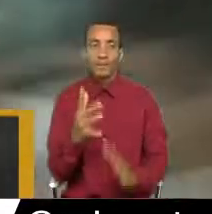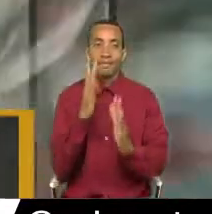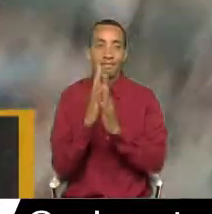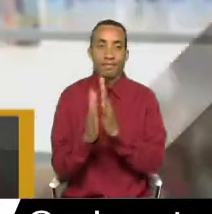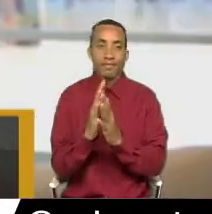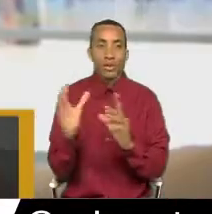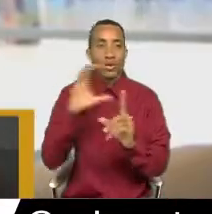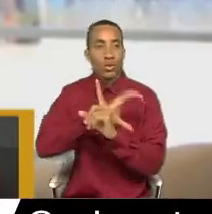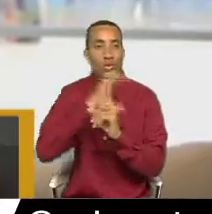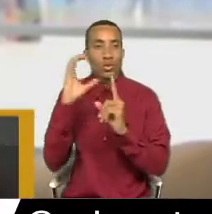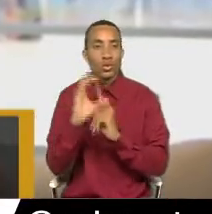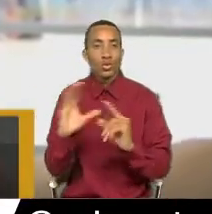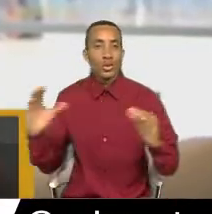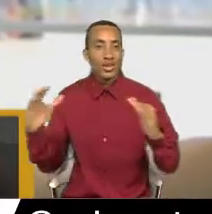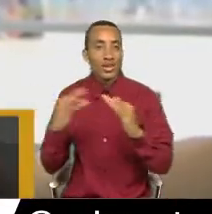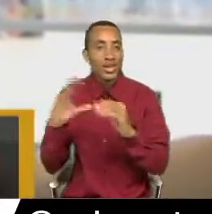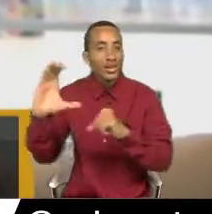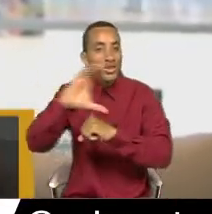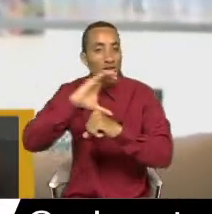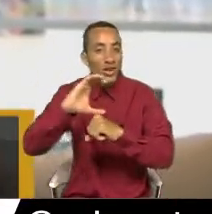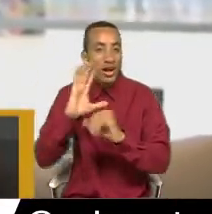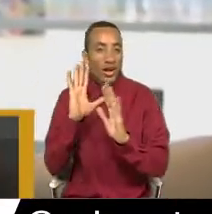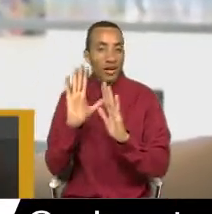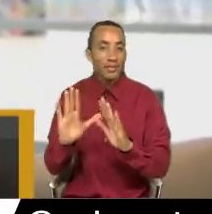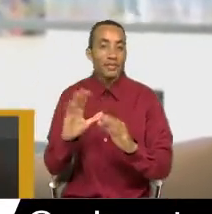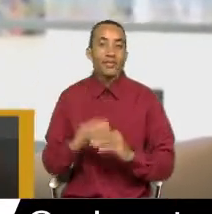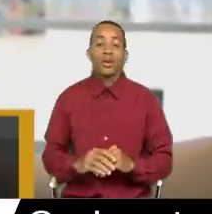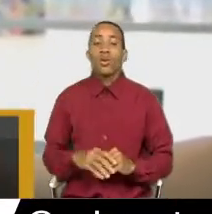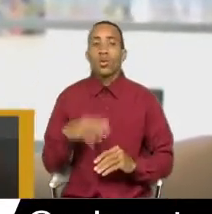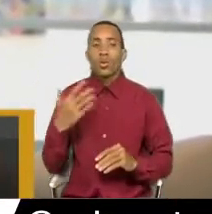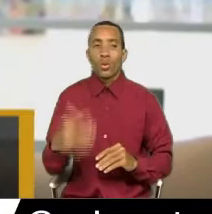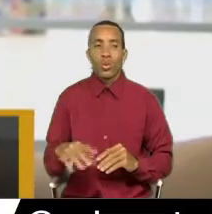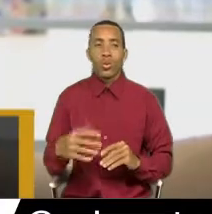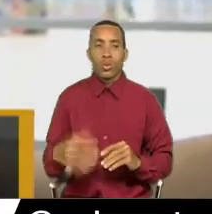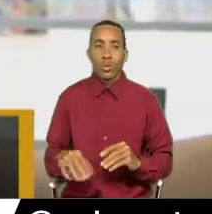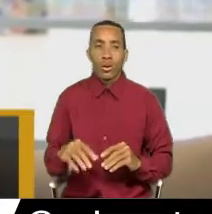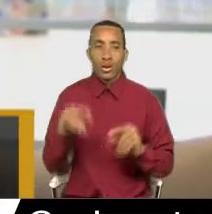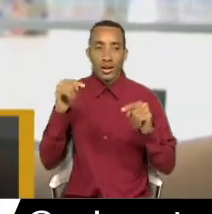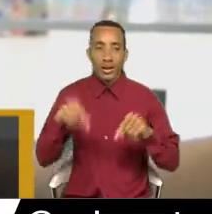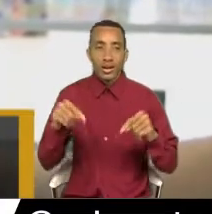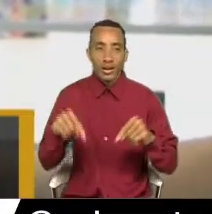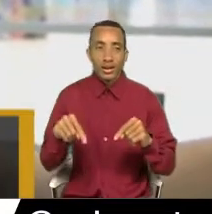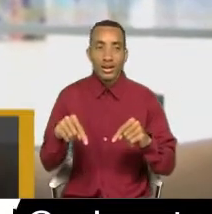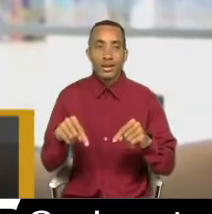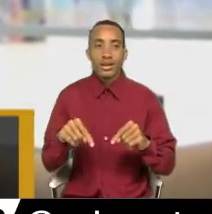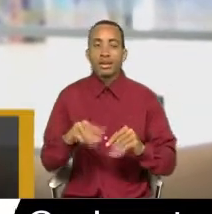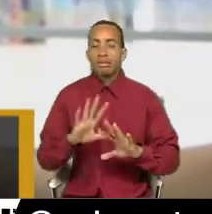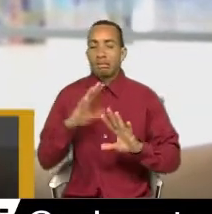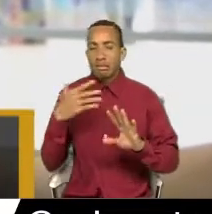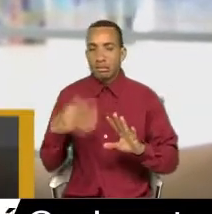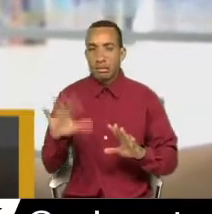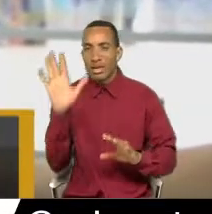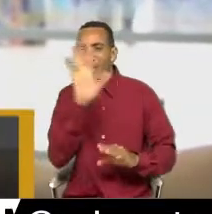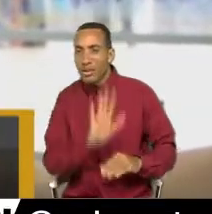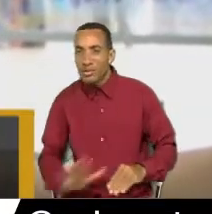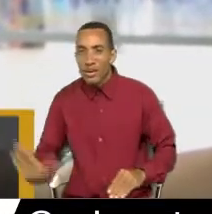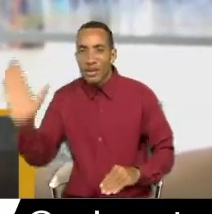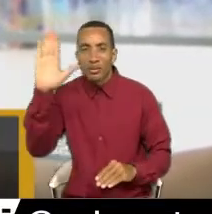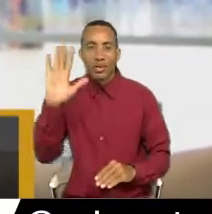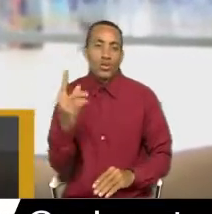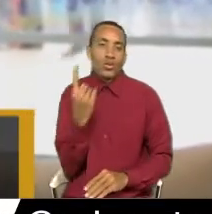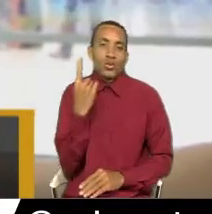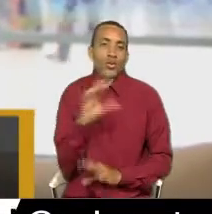Urbana. Es un evento que está definitivamente marcando la diferencia en el país y es el único evento en el departamento que reúne todas